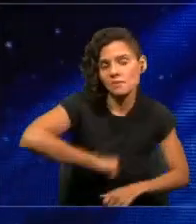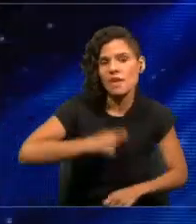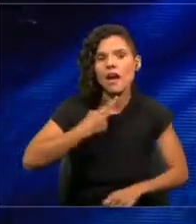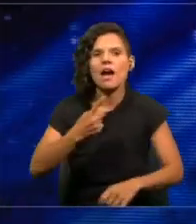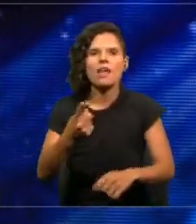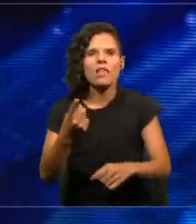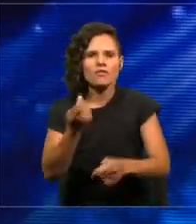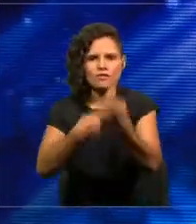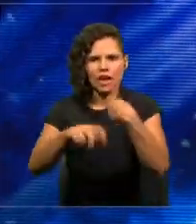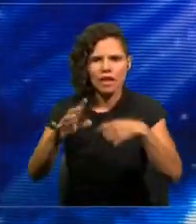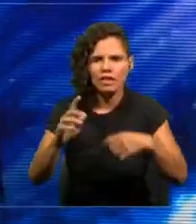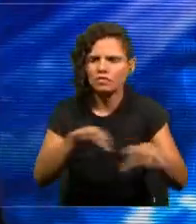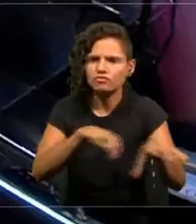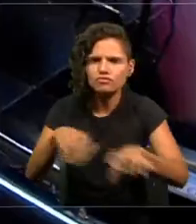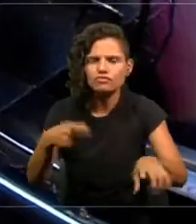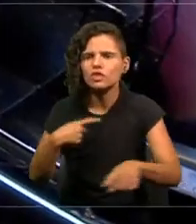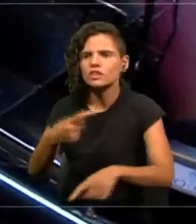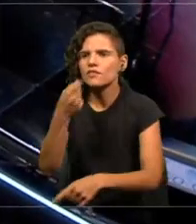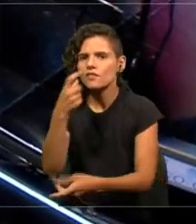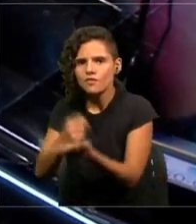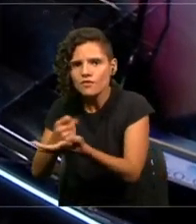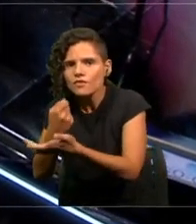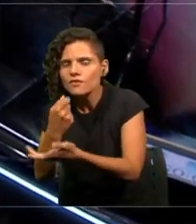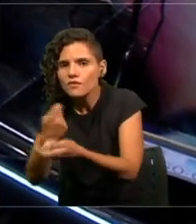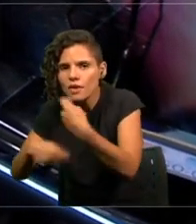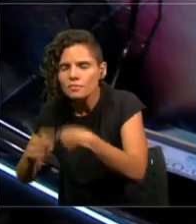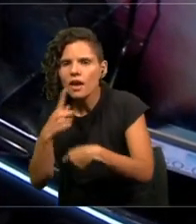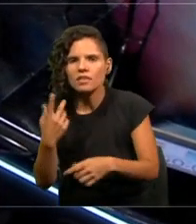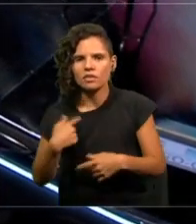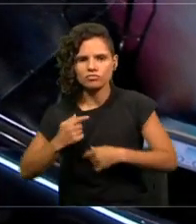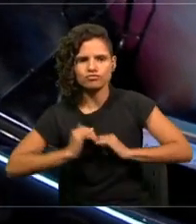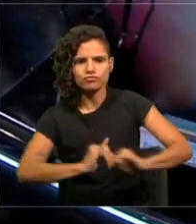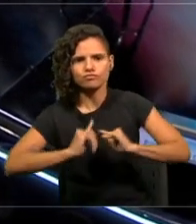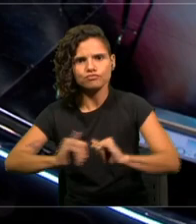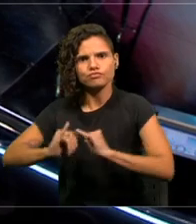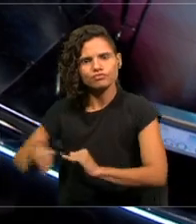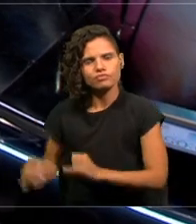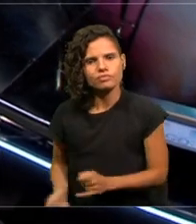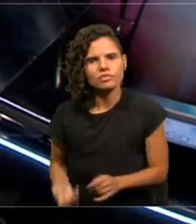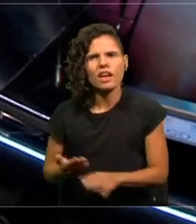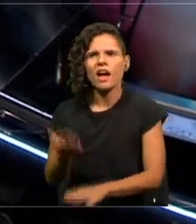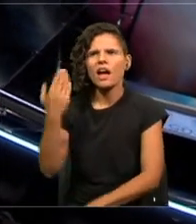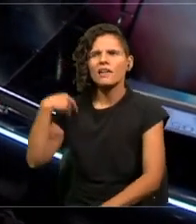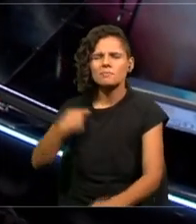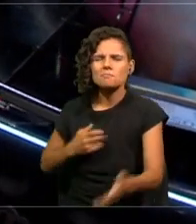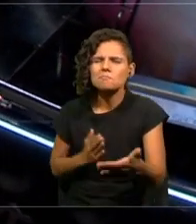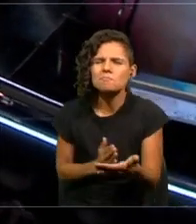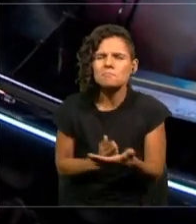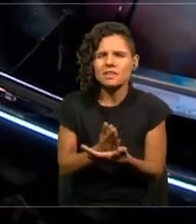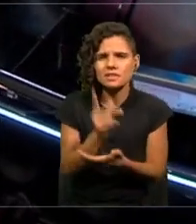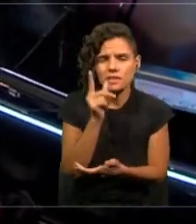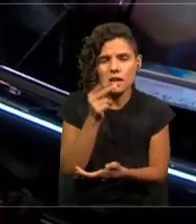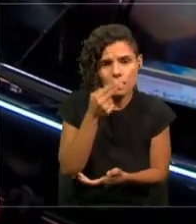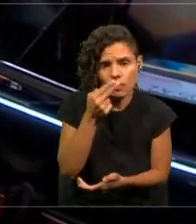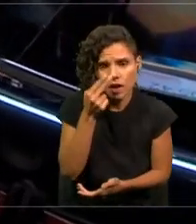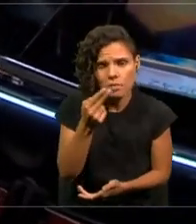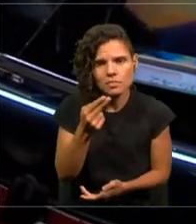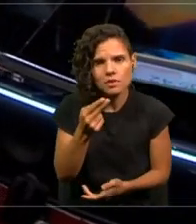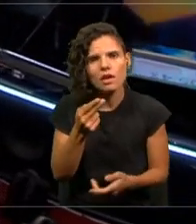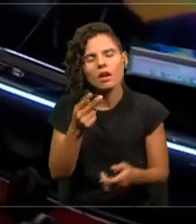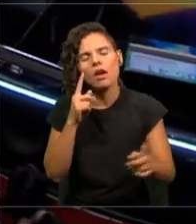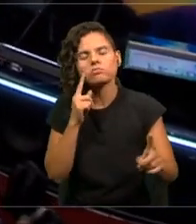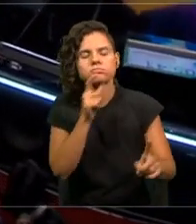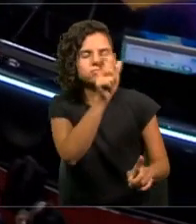farmacia hace un tiempo atrás un poco estábamos a principios noviembre y me encontré con